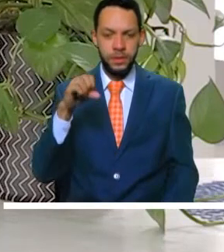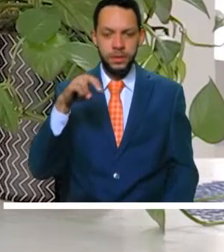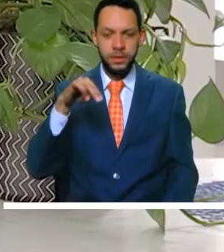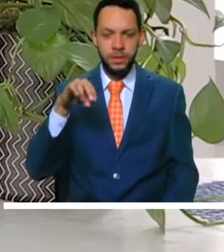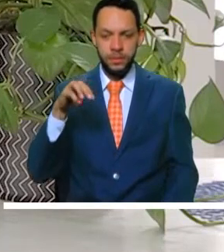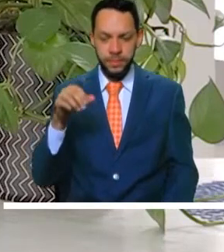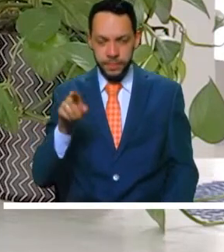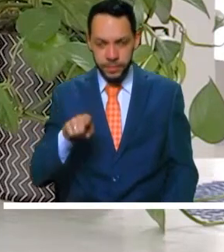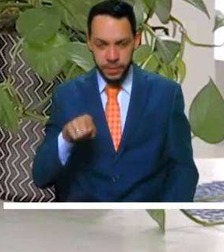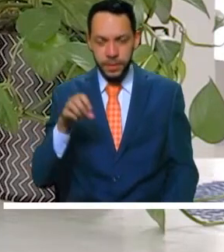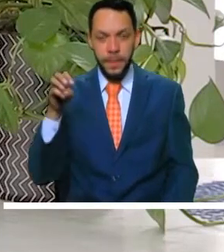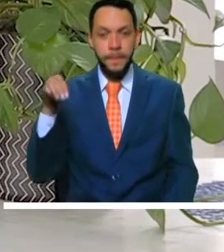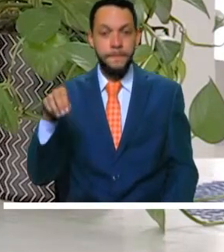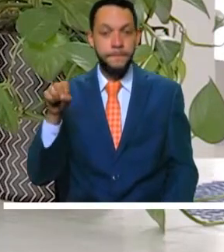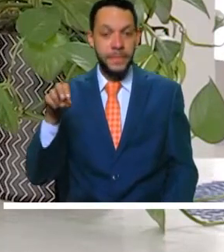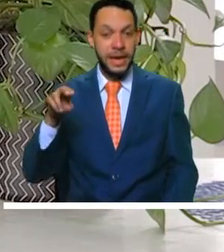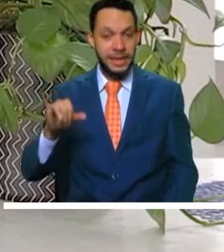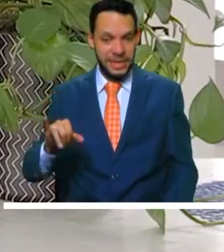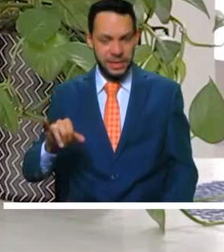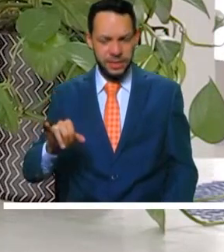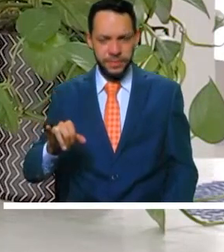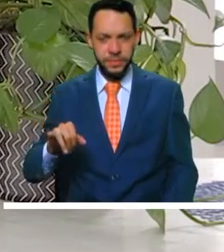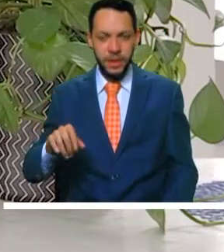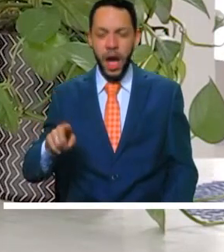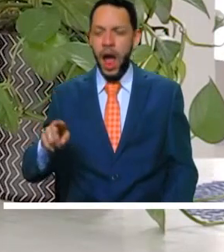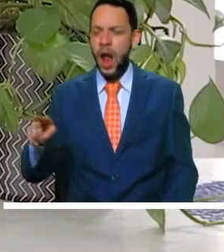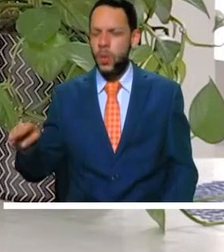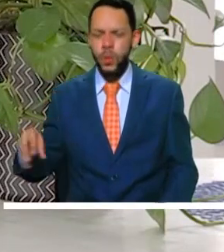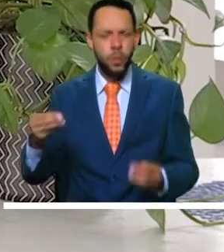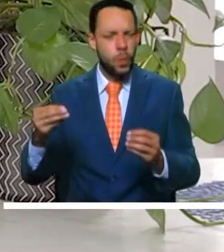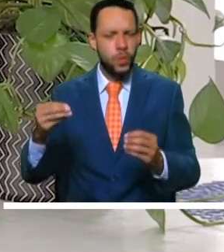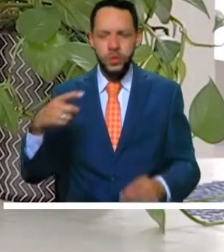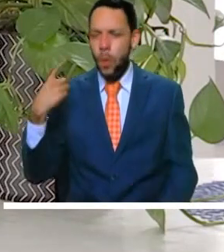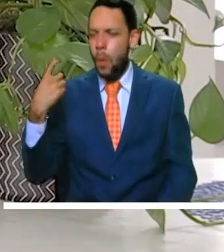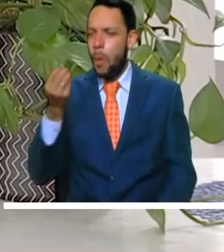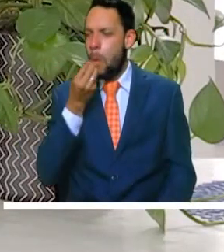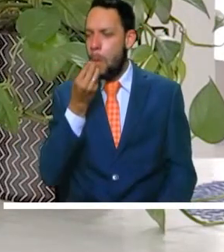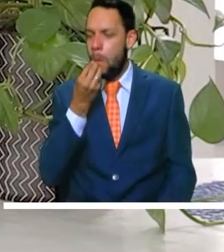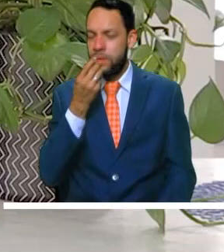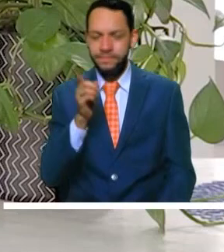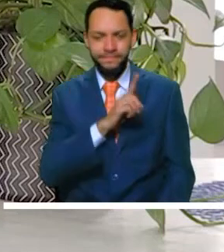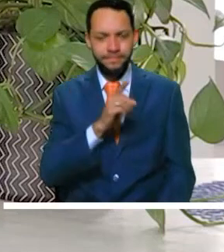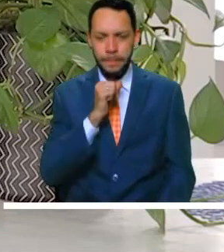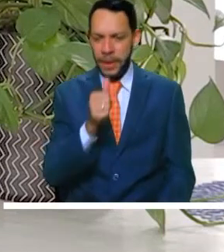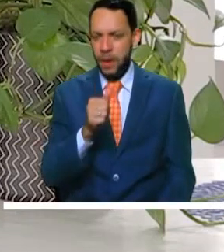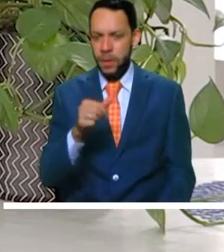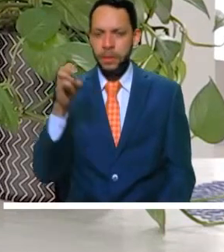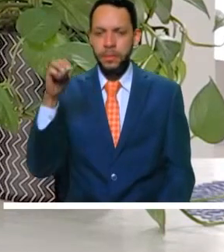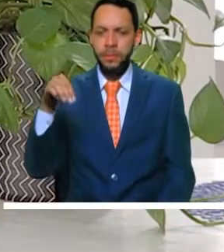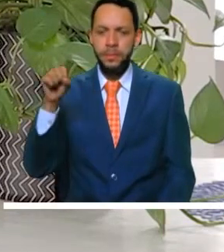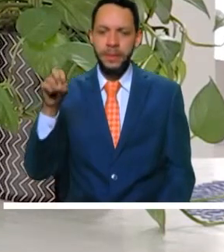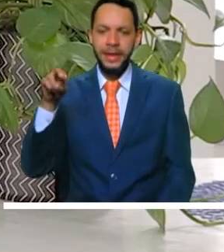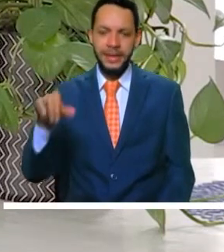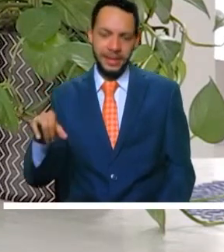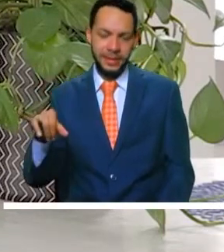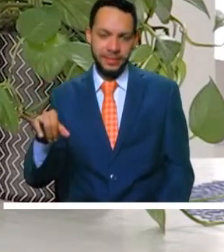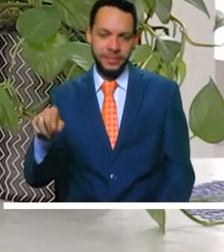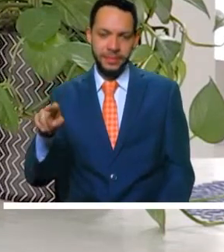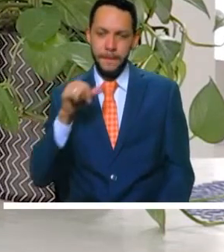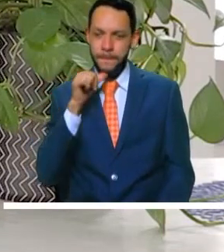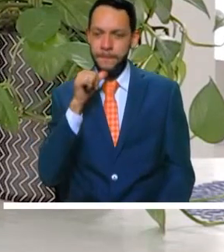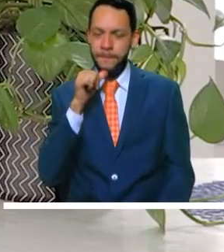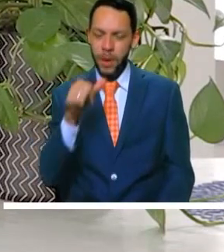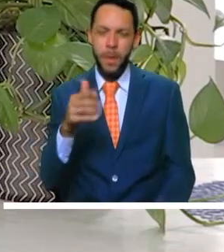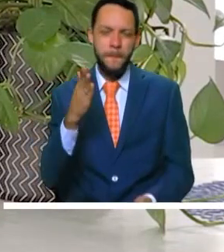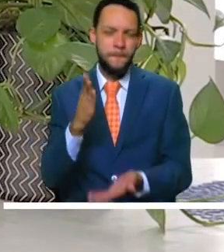del maní, que el maní siempre es como el más consumido culturalmente, y el maní es más familiar de una